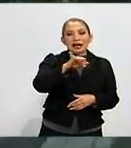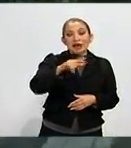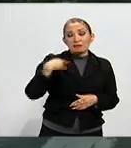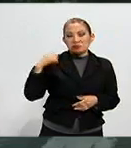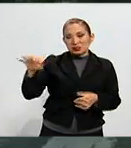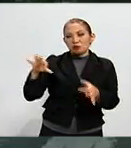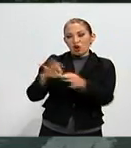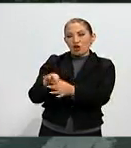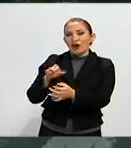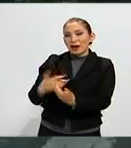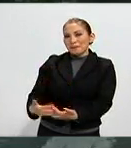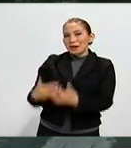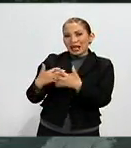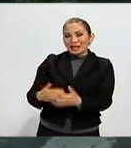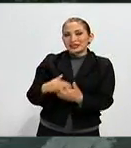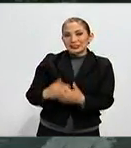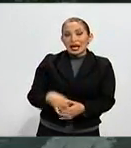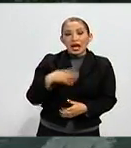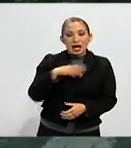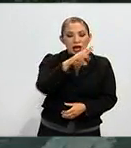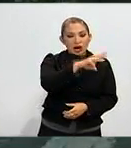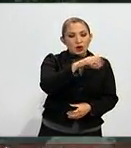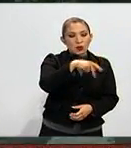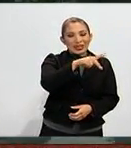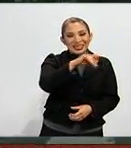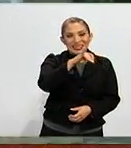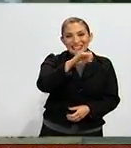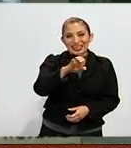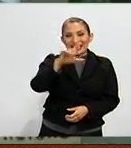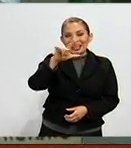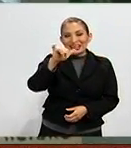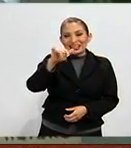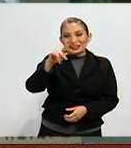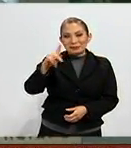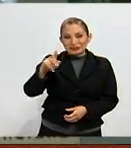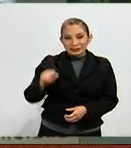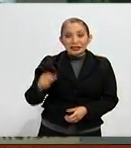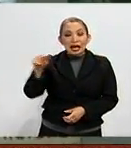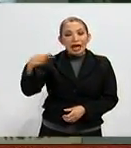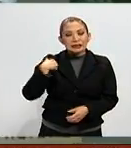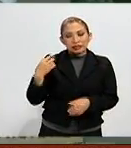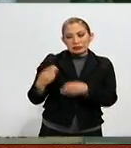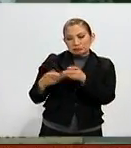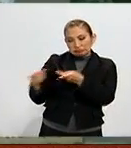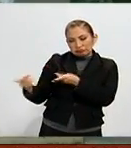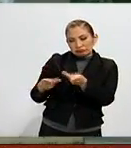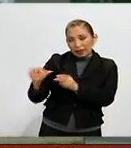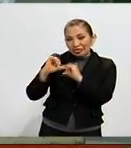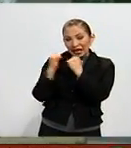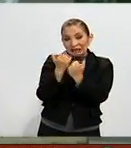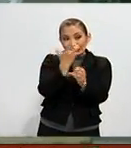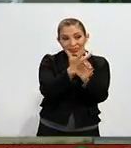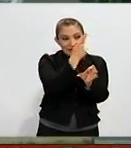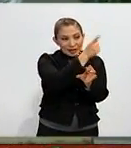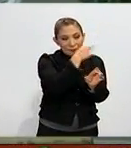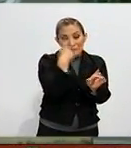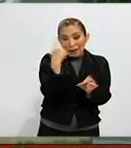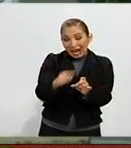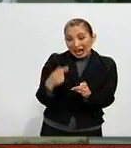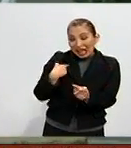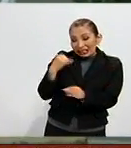offshore. Wikileaks reveló que la filtración de los Panama Papers fue organizada y financiada por la Agencia de Estados Unidos para el